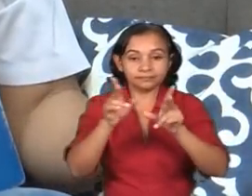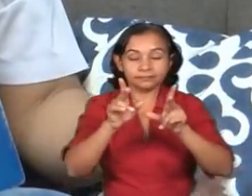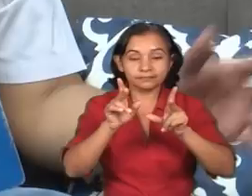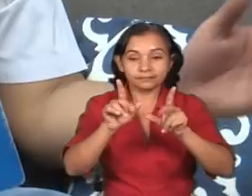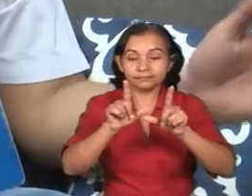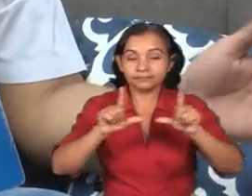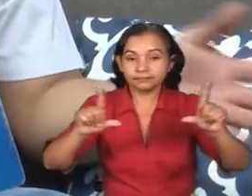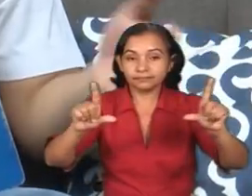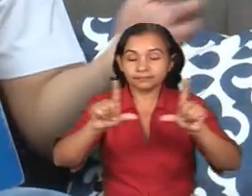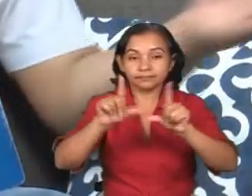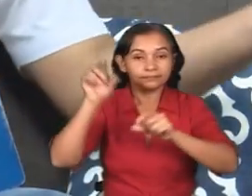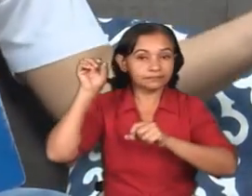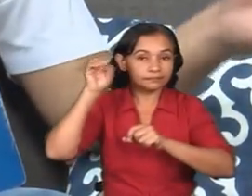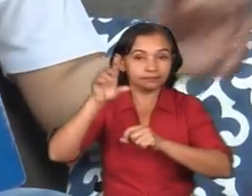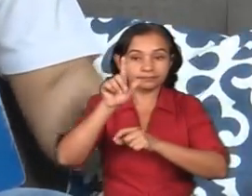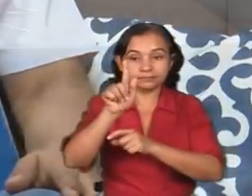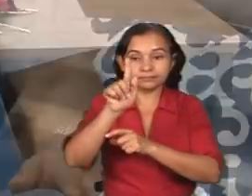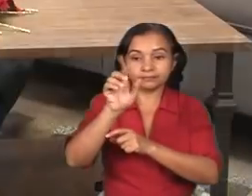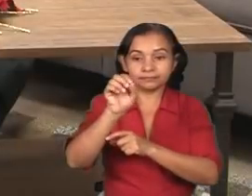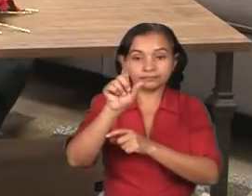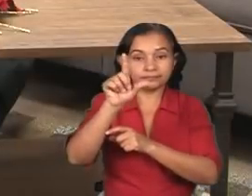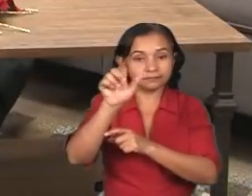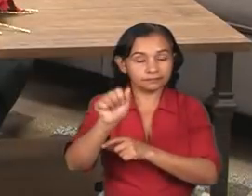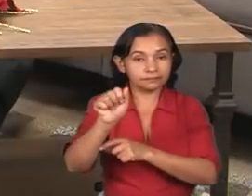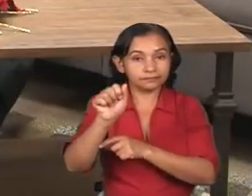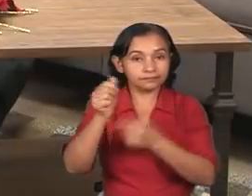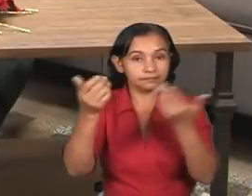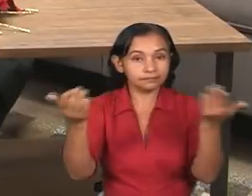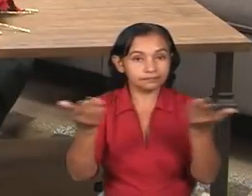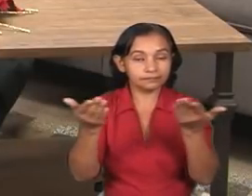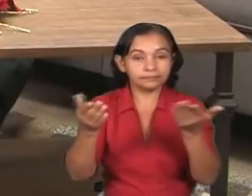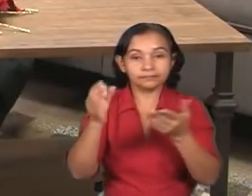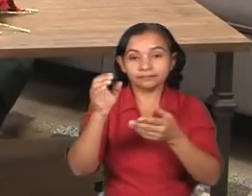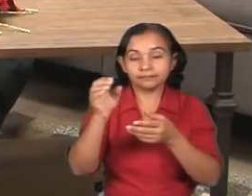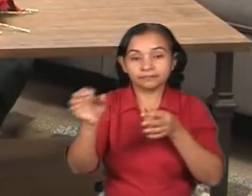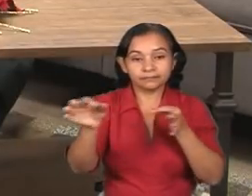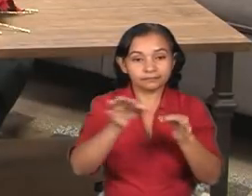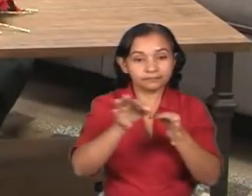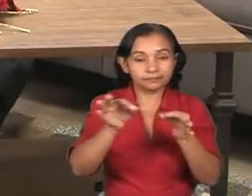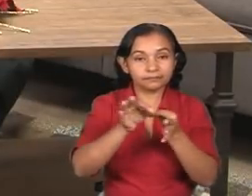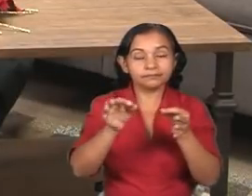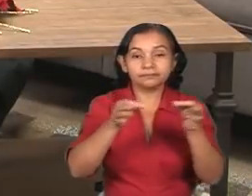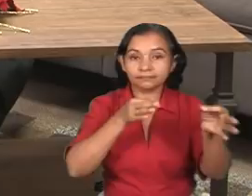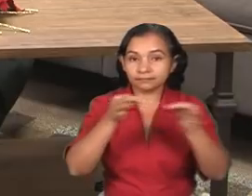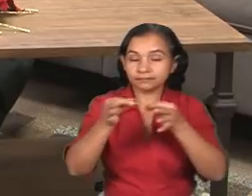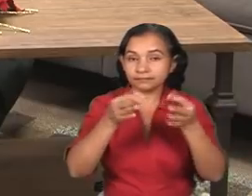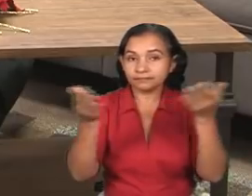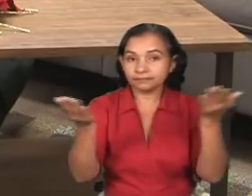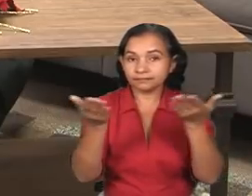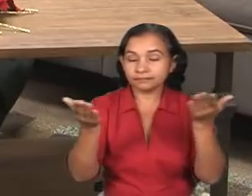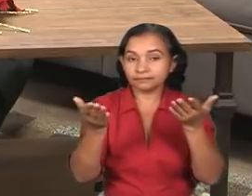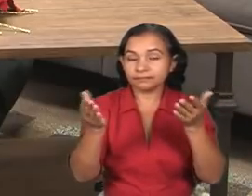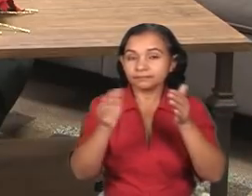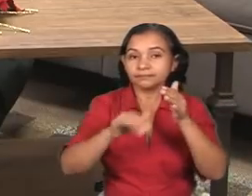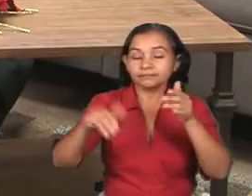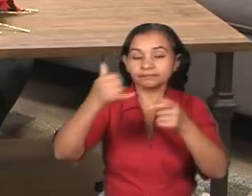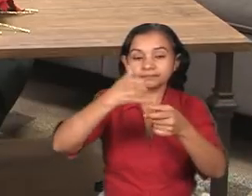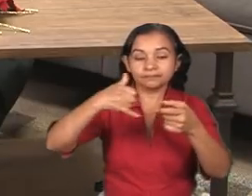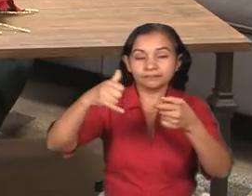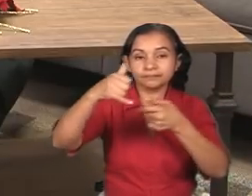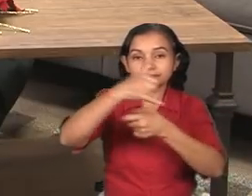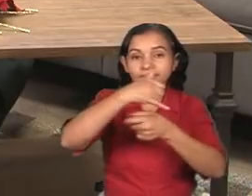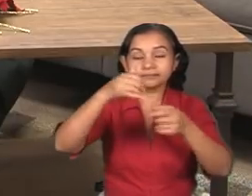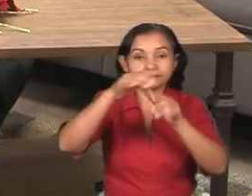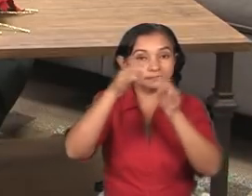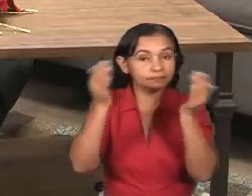desarrollo urbanístico Tola, para Tola. La isla. Ometepe, usted lo mencionaba muy bien, es decir, la isla más grande de agua dulce en